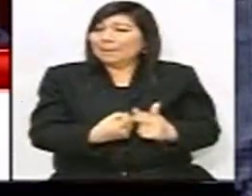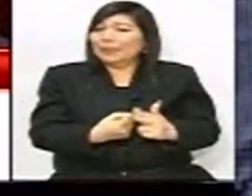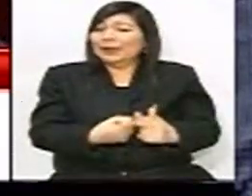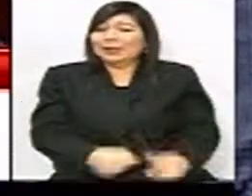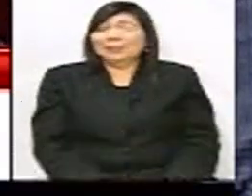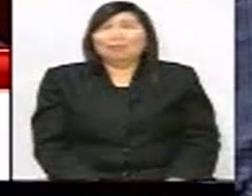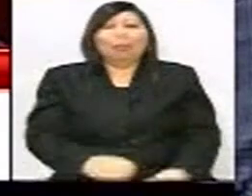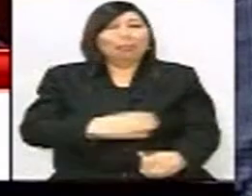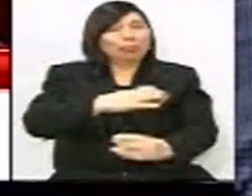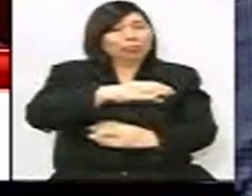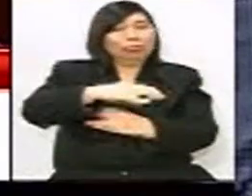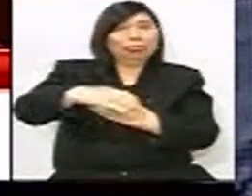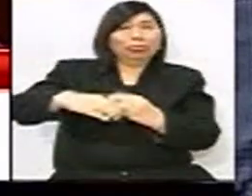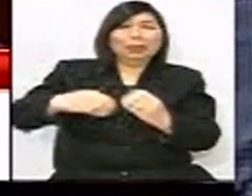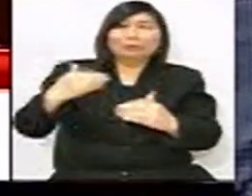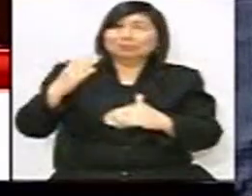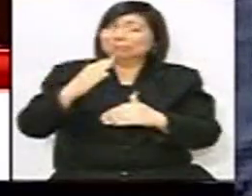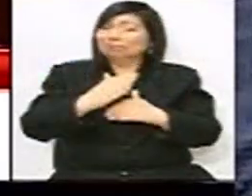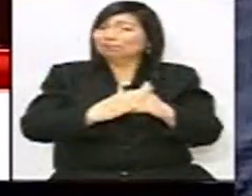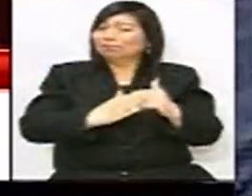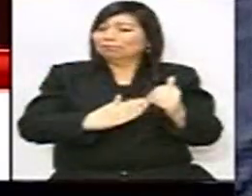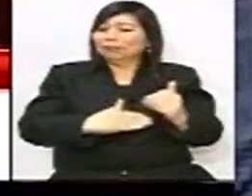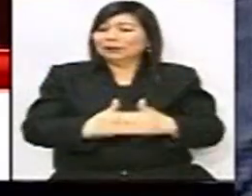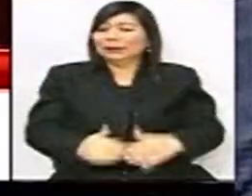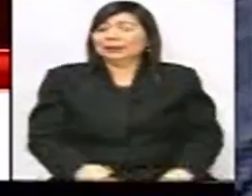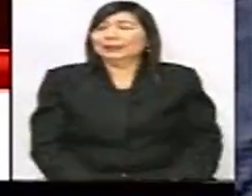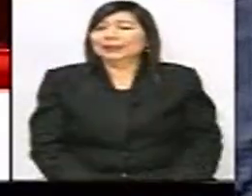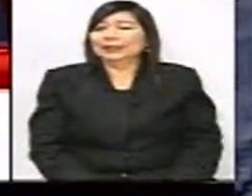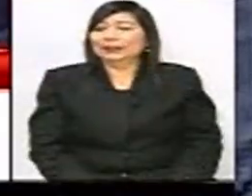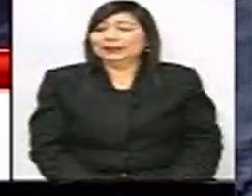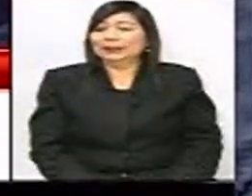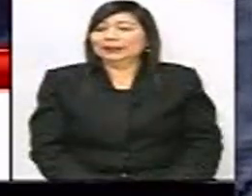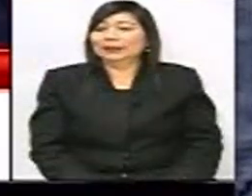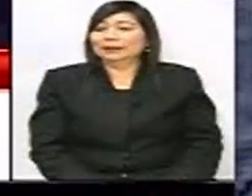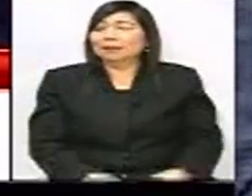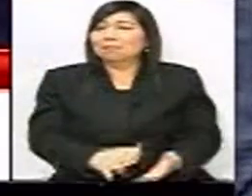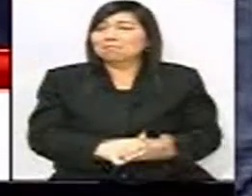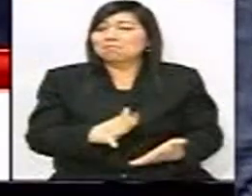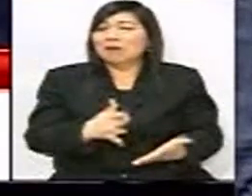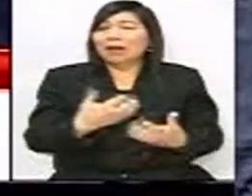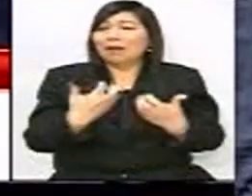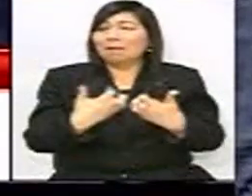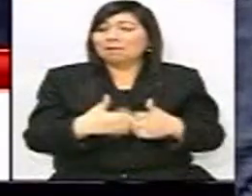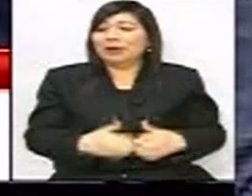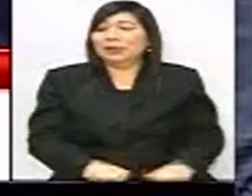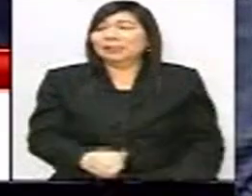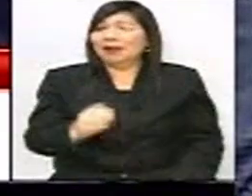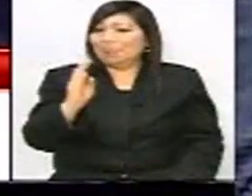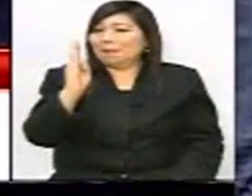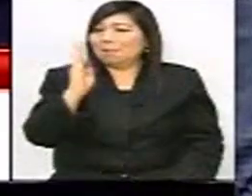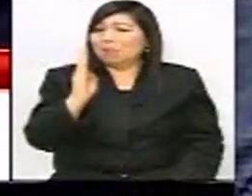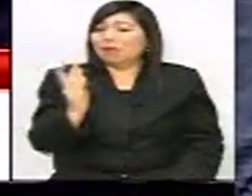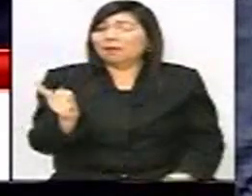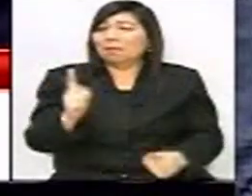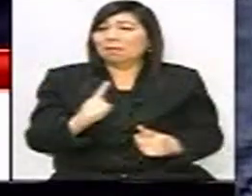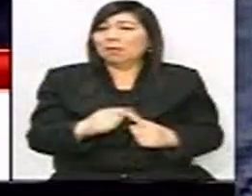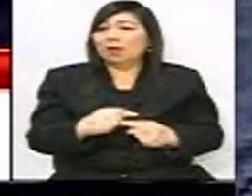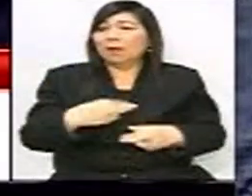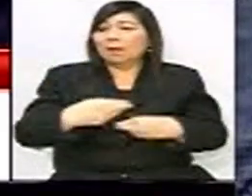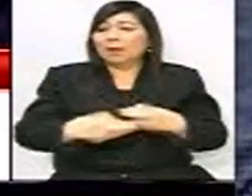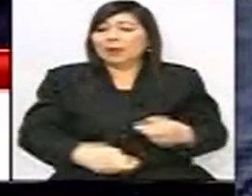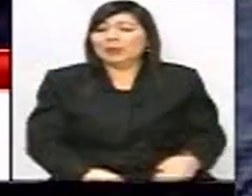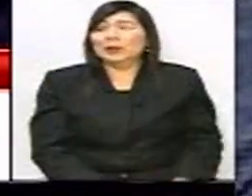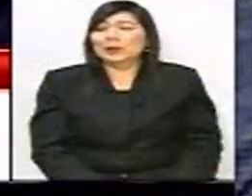este desorden en la infraestructura y sobre todo enriqueció a estas empresas brasileñas a causa de la